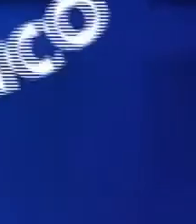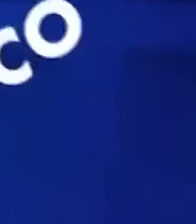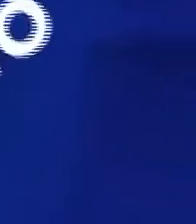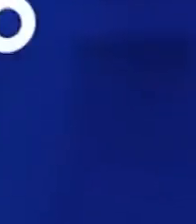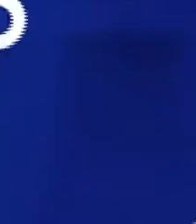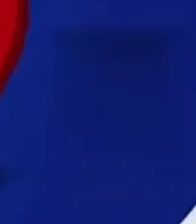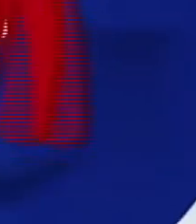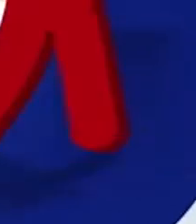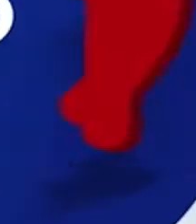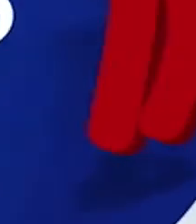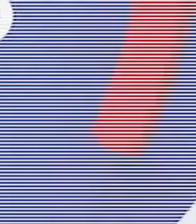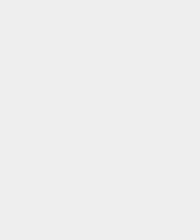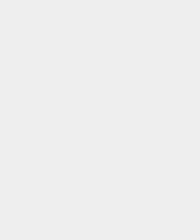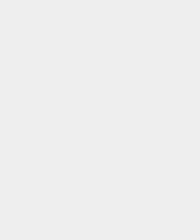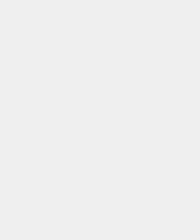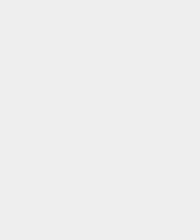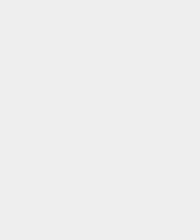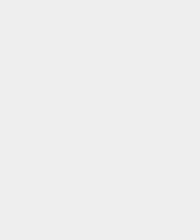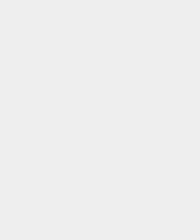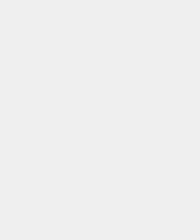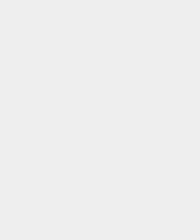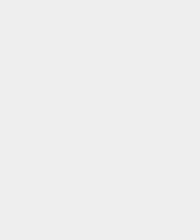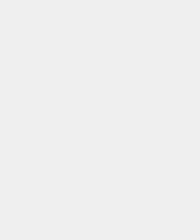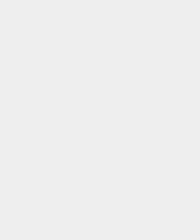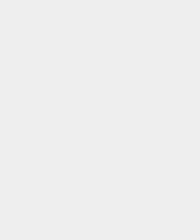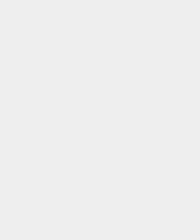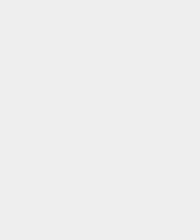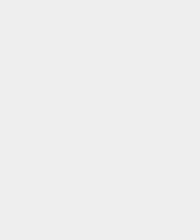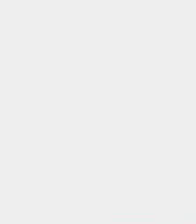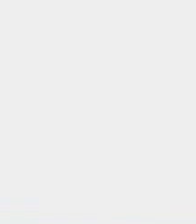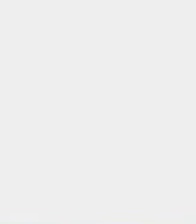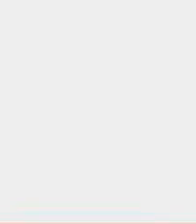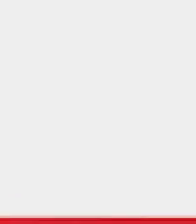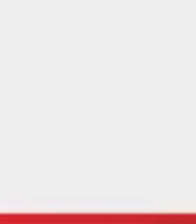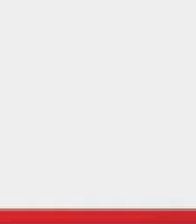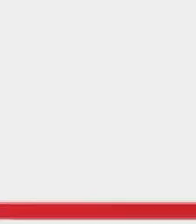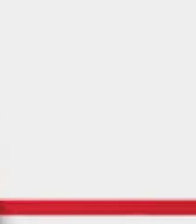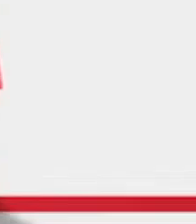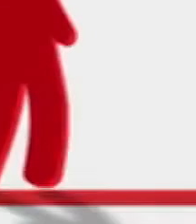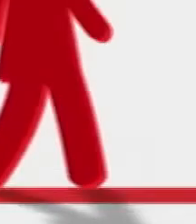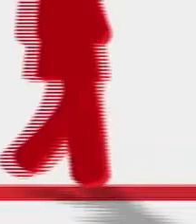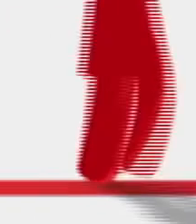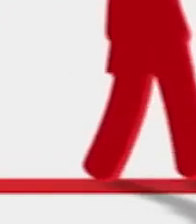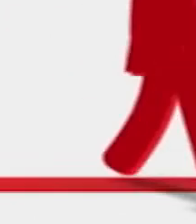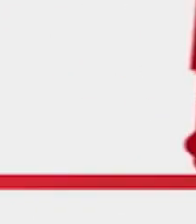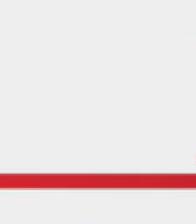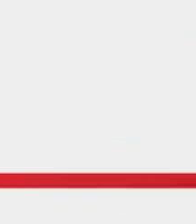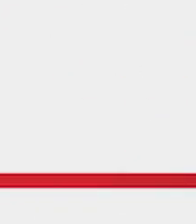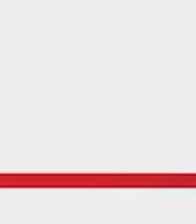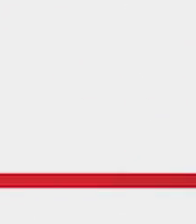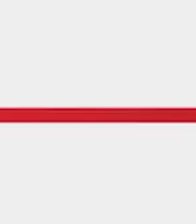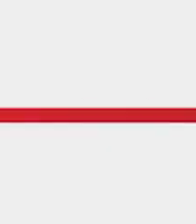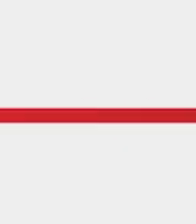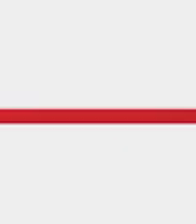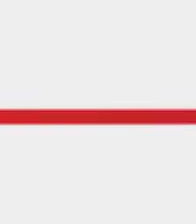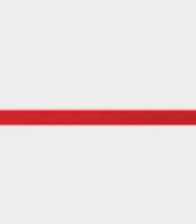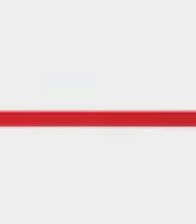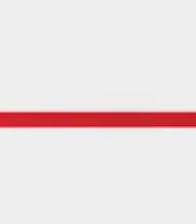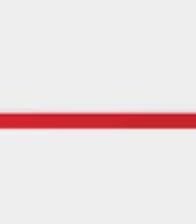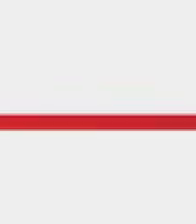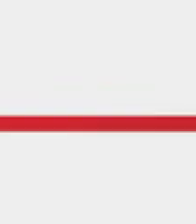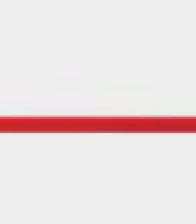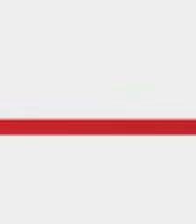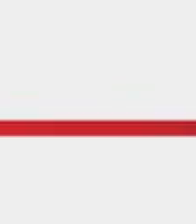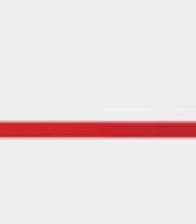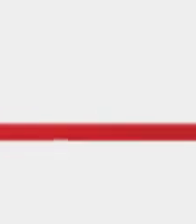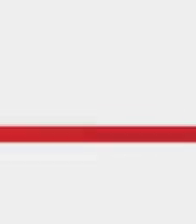Sálgase de la fila del banco. Realice de forma fácil y segura sus transferencias, depósitos, retiros y más, ahorrando tiempo. Haga sus